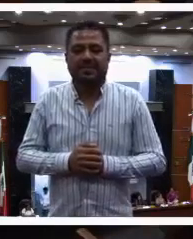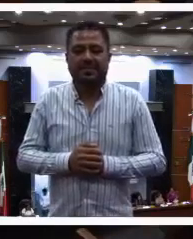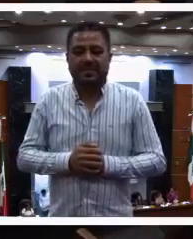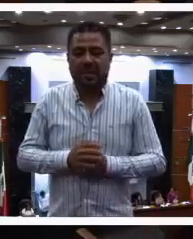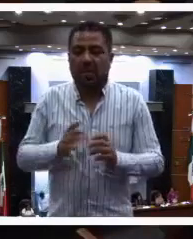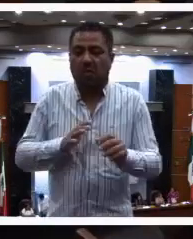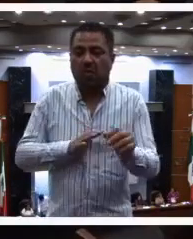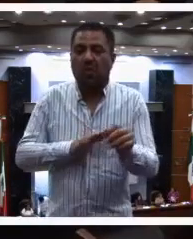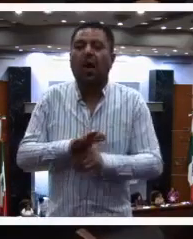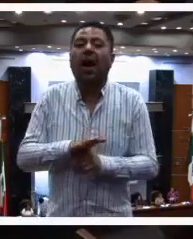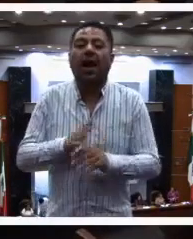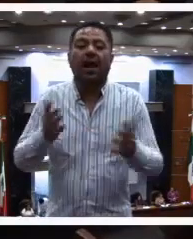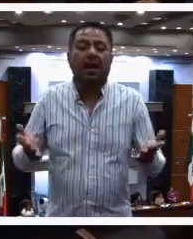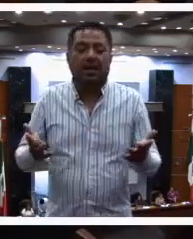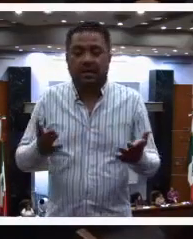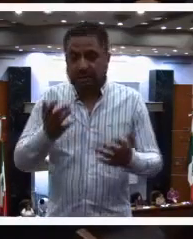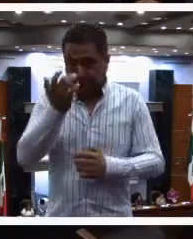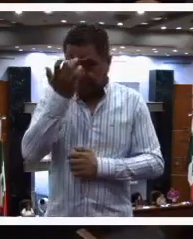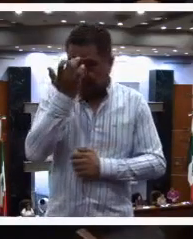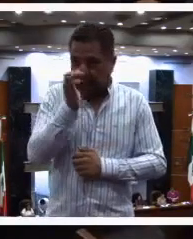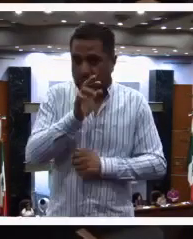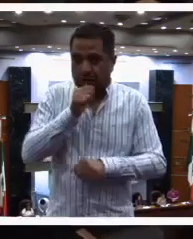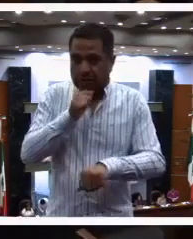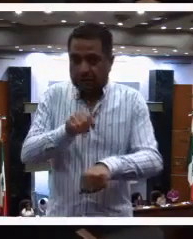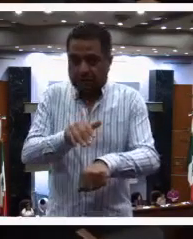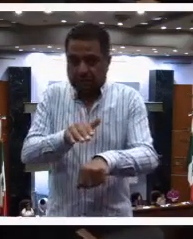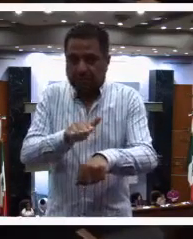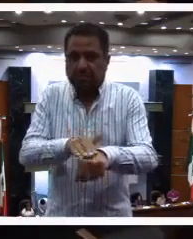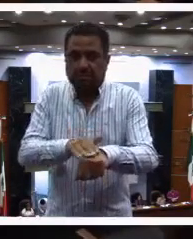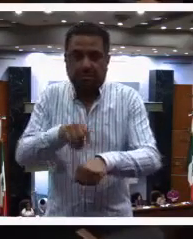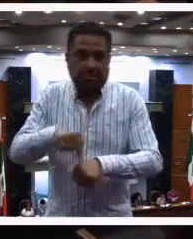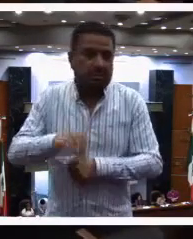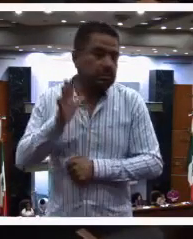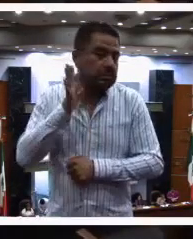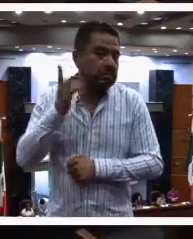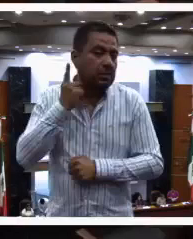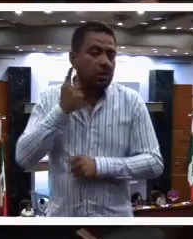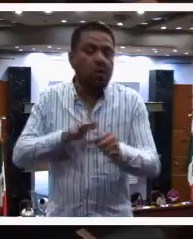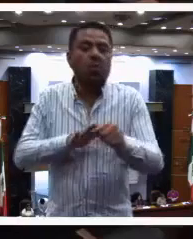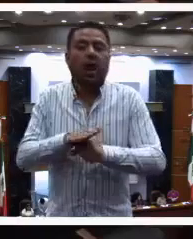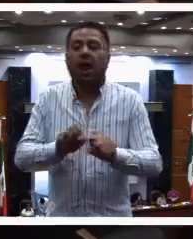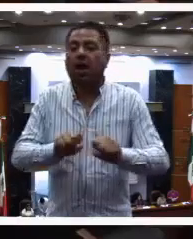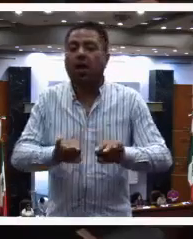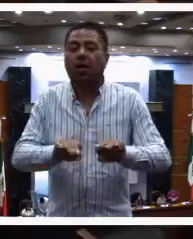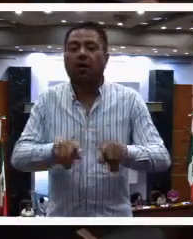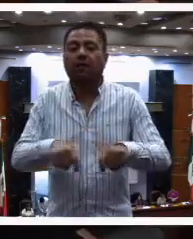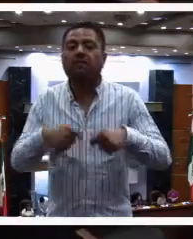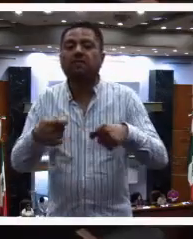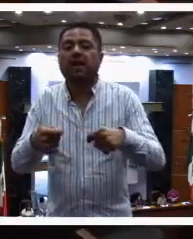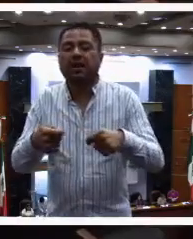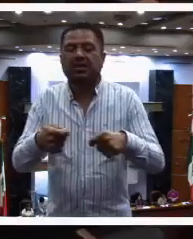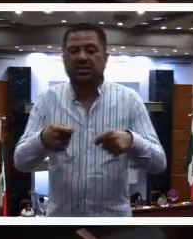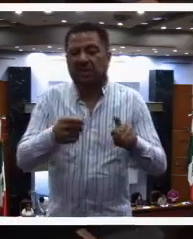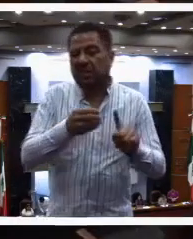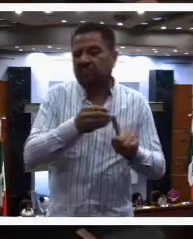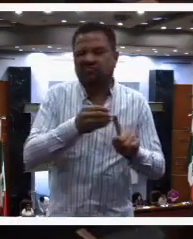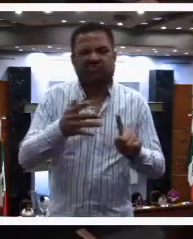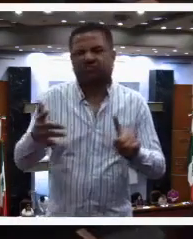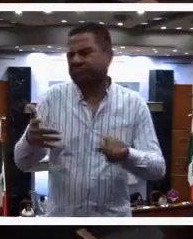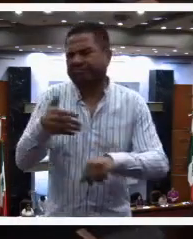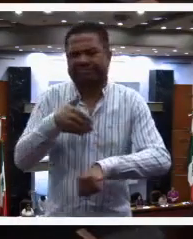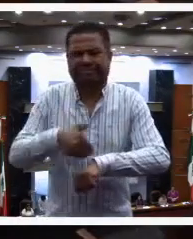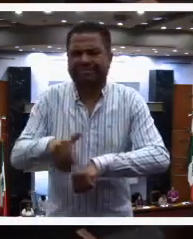evely Salgado Pineda a la junta de coordinación política para su análisis y aprobación que como causales de la remoción